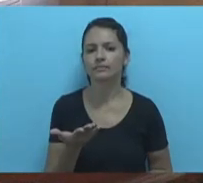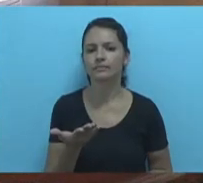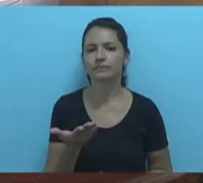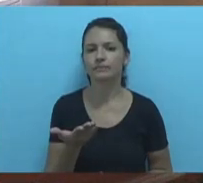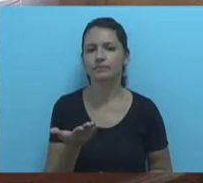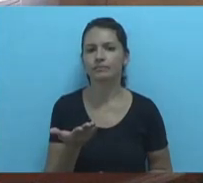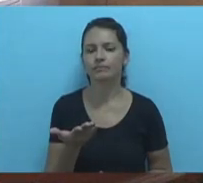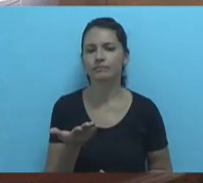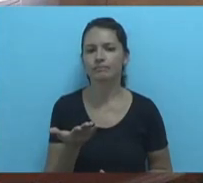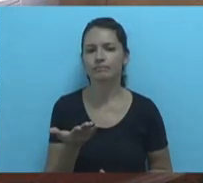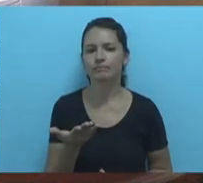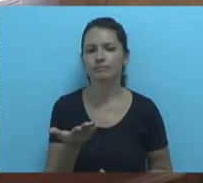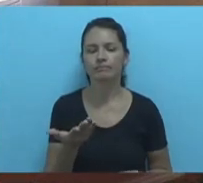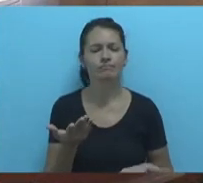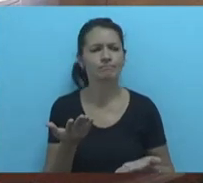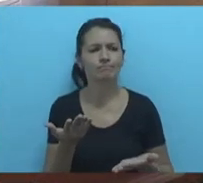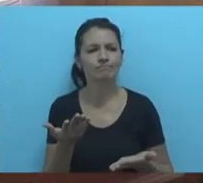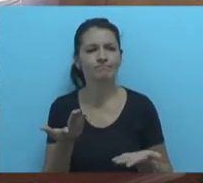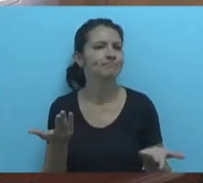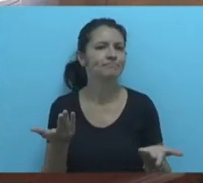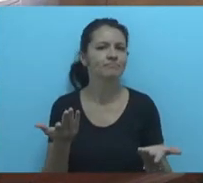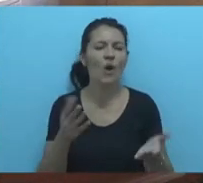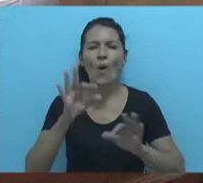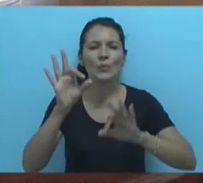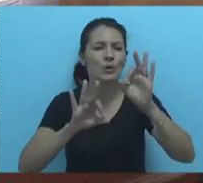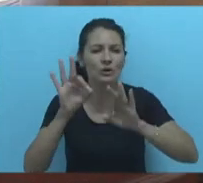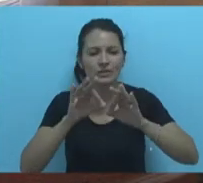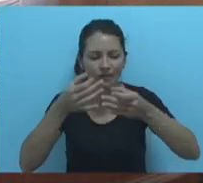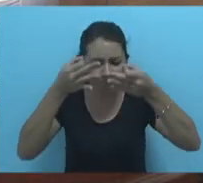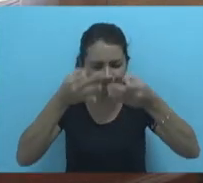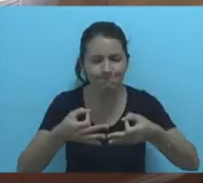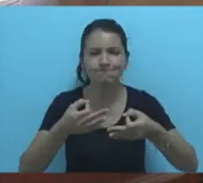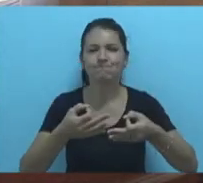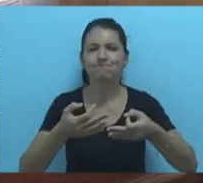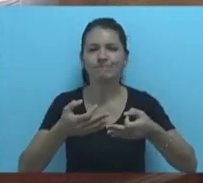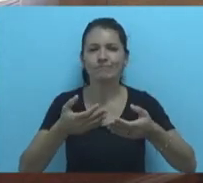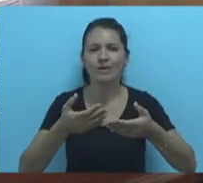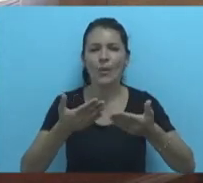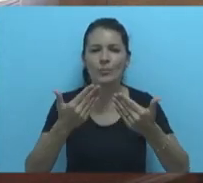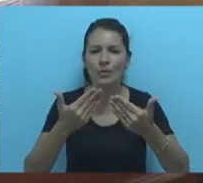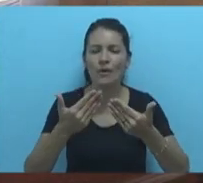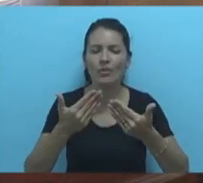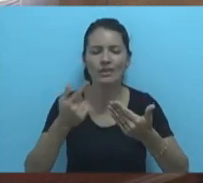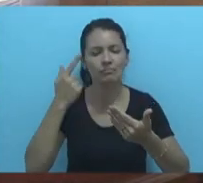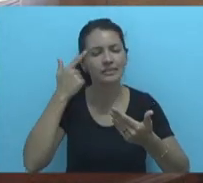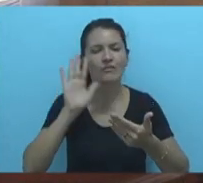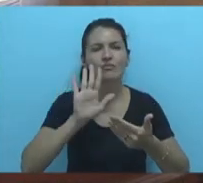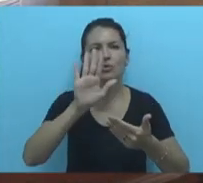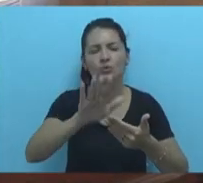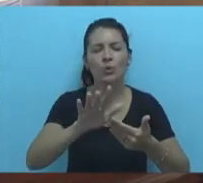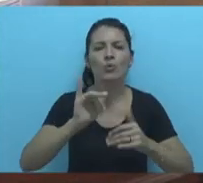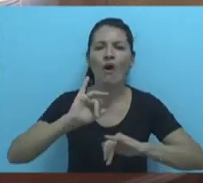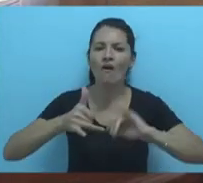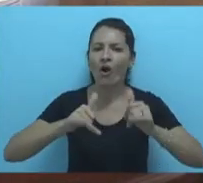no vemos que haya ningún proyecto y ninguna idea de parte del gobierno de Omar Perotti para el presente y el futuro de nuestros jóvenes.